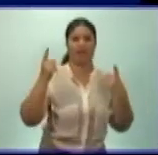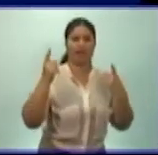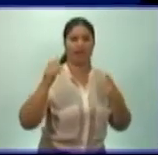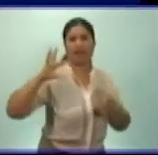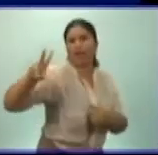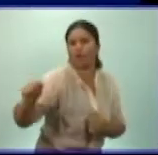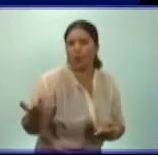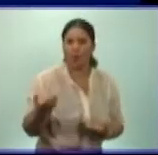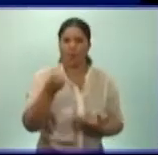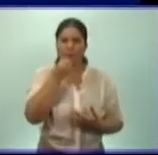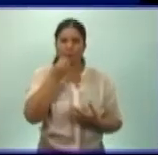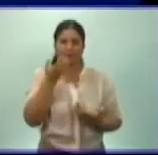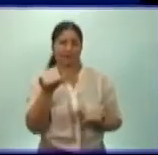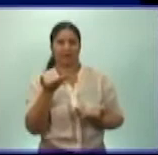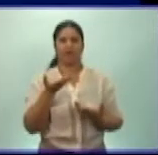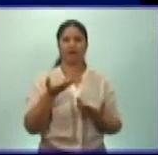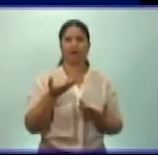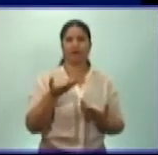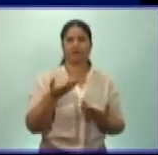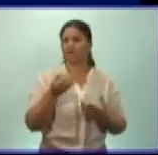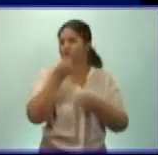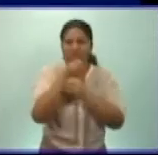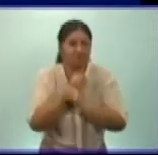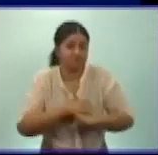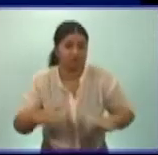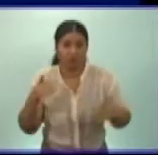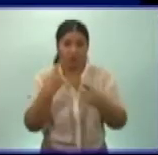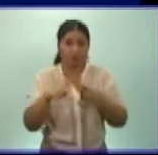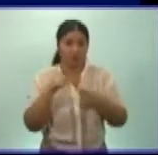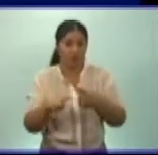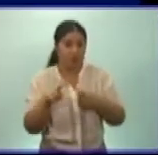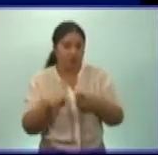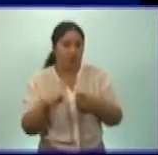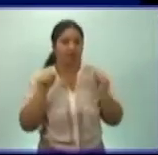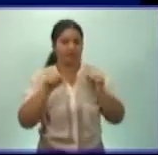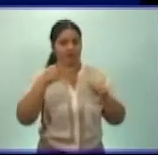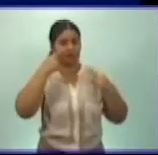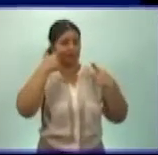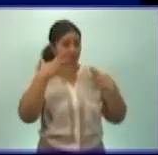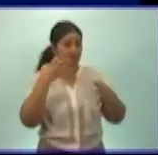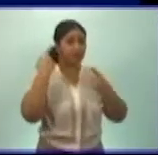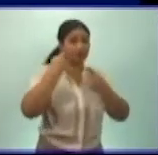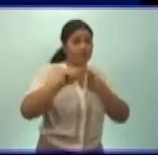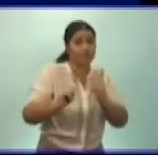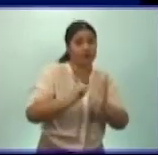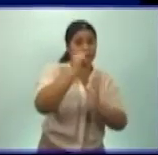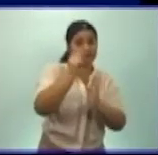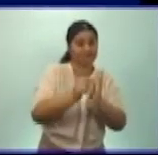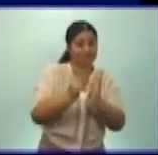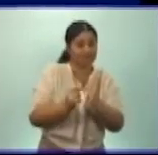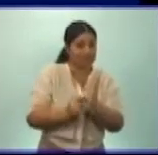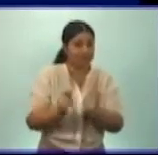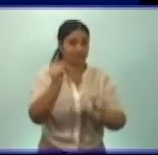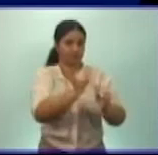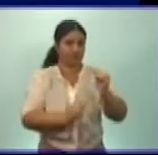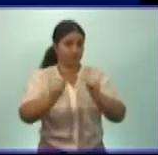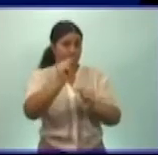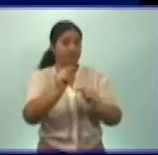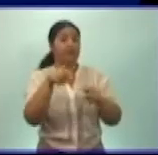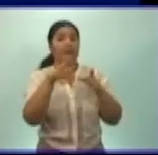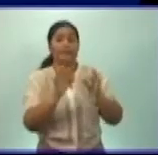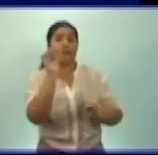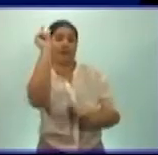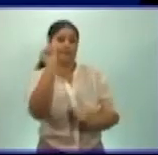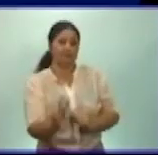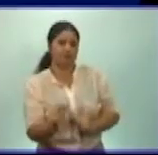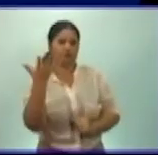por eso le reitero que es tan importante, porque el personaje protagónico de la comedia de Molière que vamos a analizar en clase,